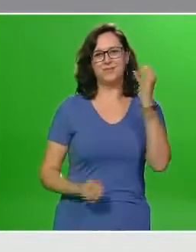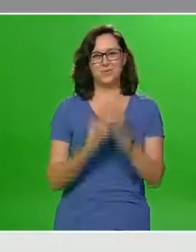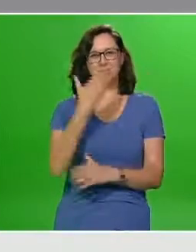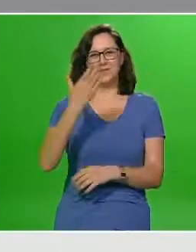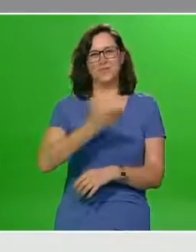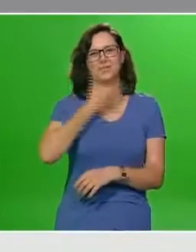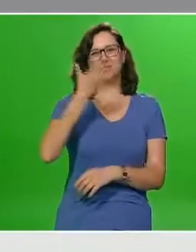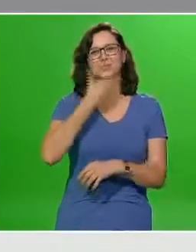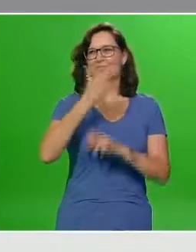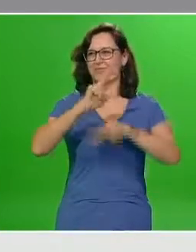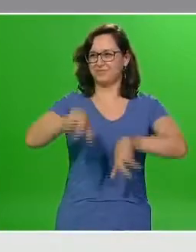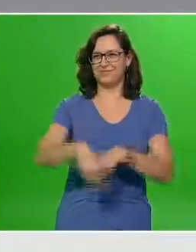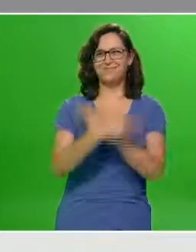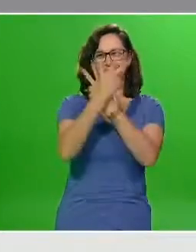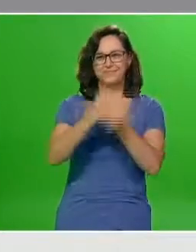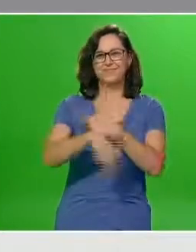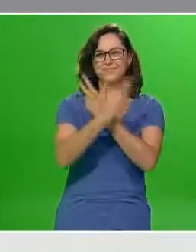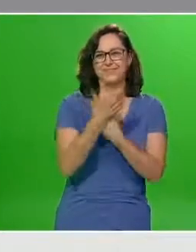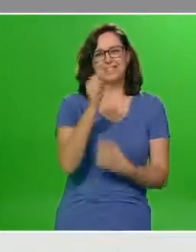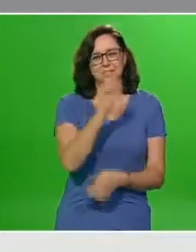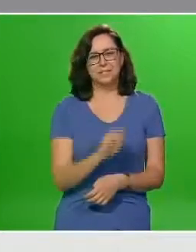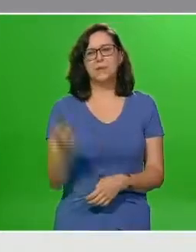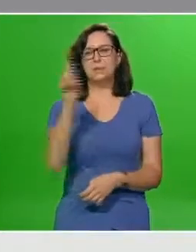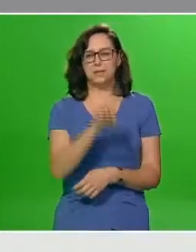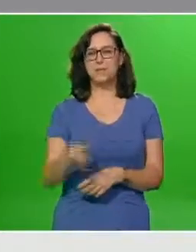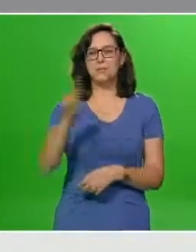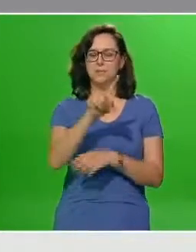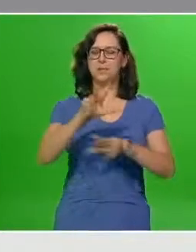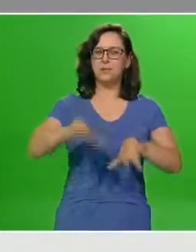desde hace varios fines de semana estamos haciendo